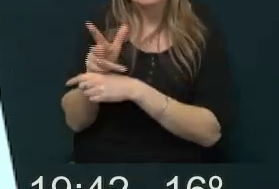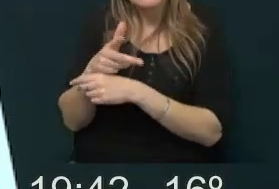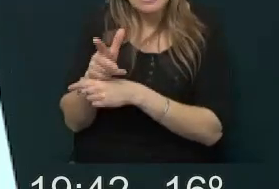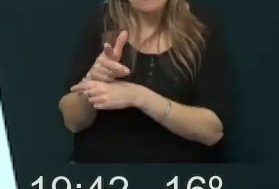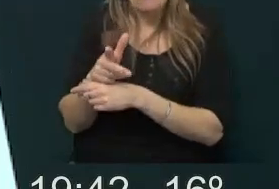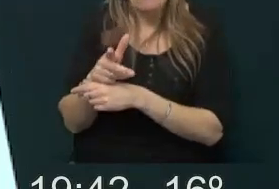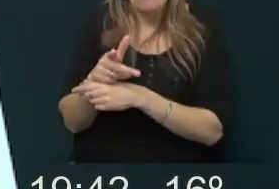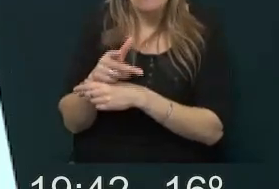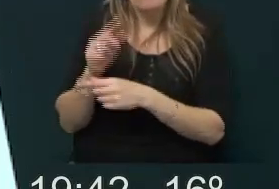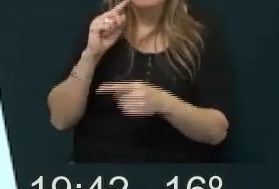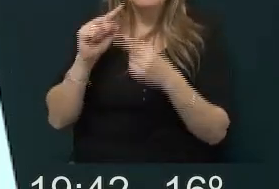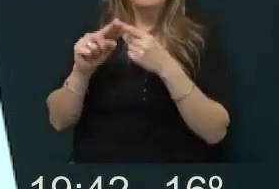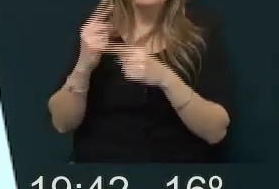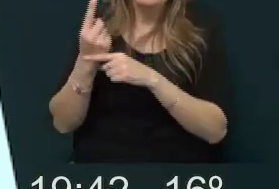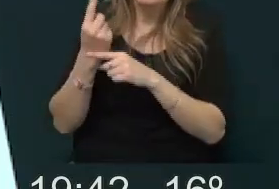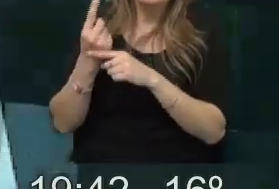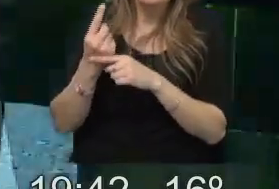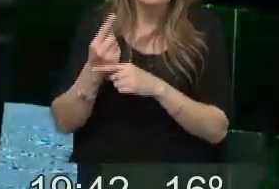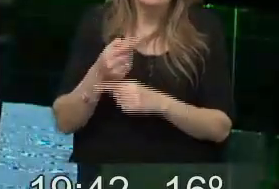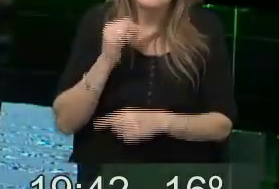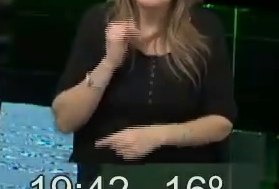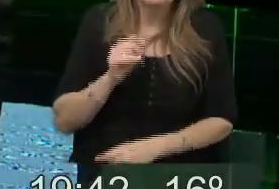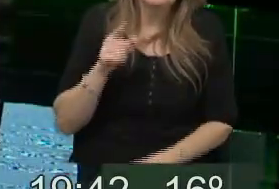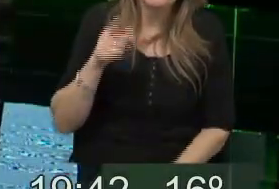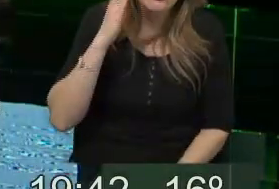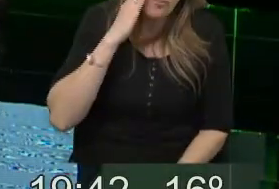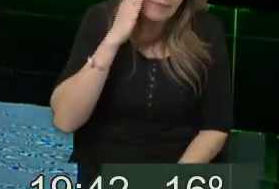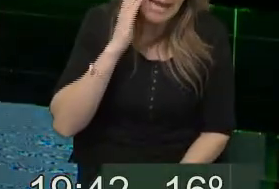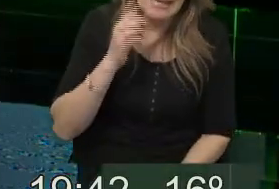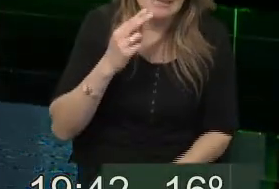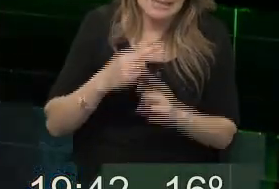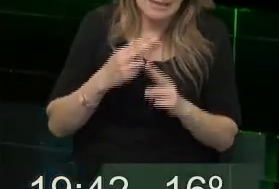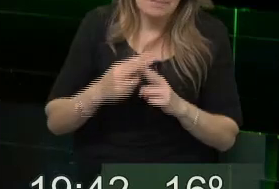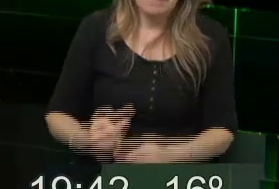como protagonista, por supuesto, que es Si Supieras. Muy bien, vemos y escuchamos.